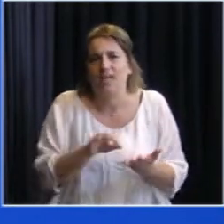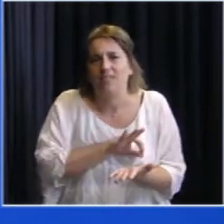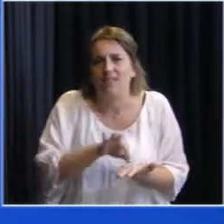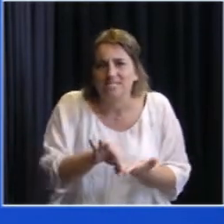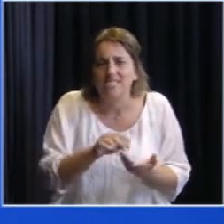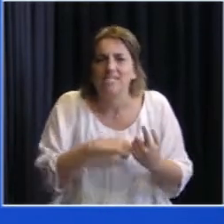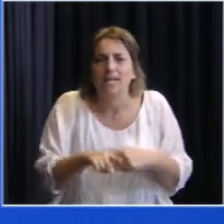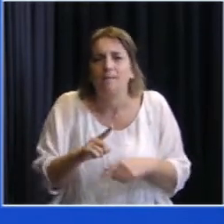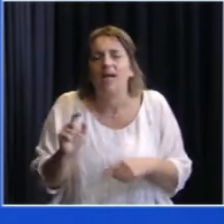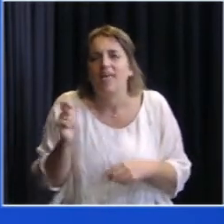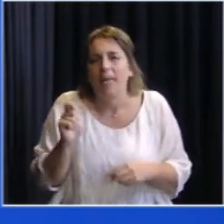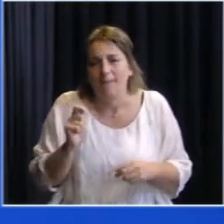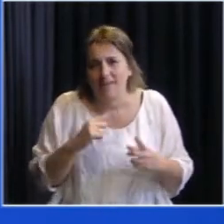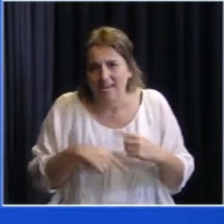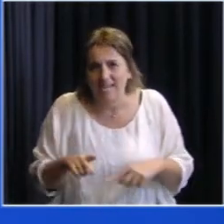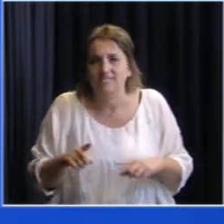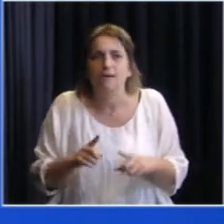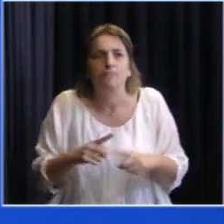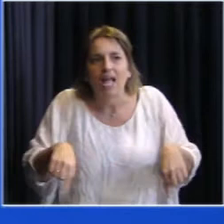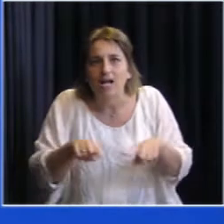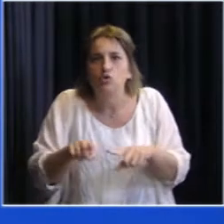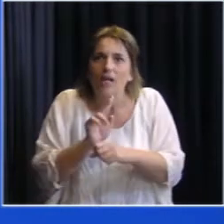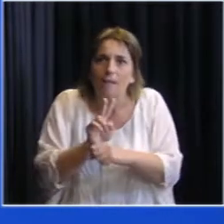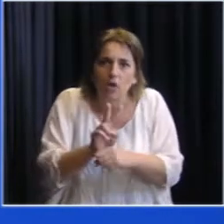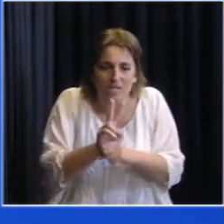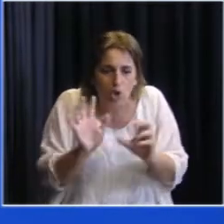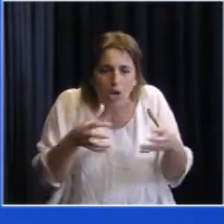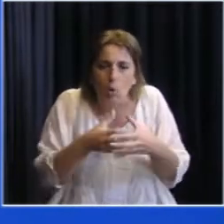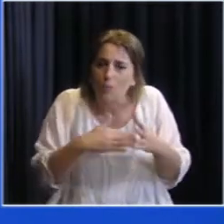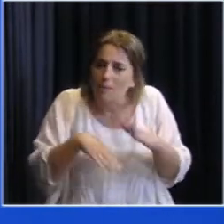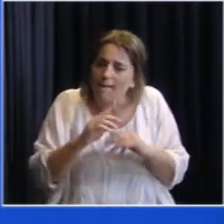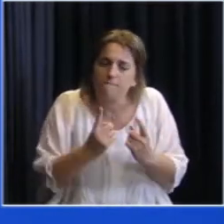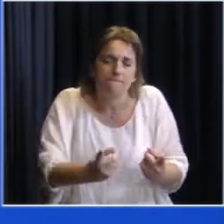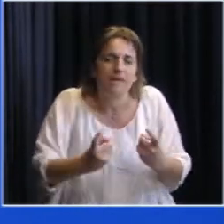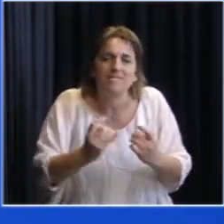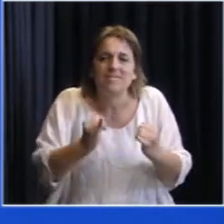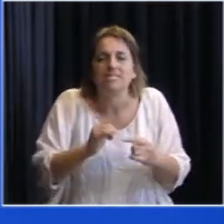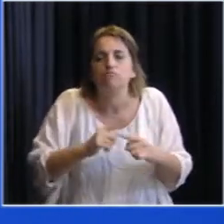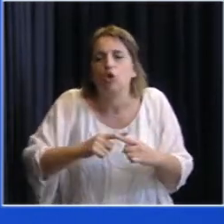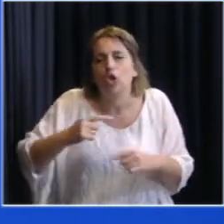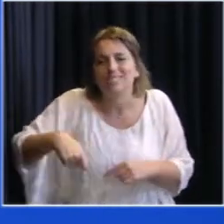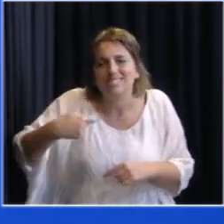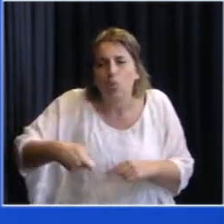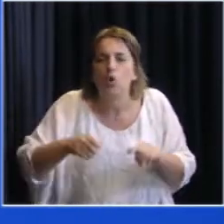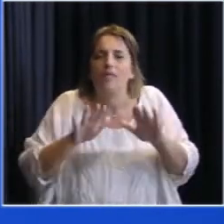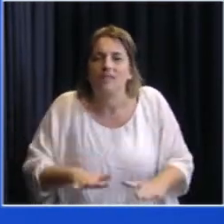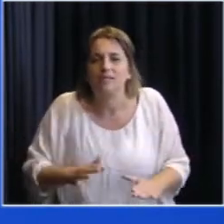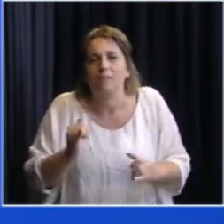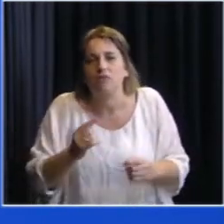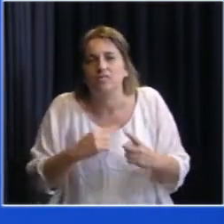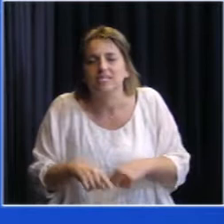nacional de emergencia a toda la protección a los grupos más vulnerables ya sea a través de seguro de desempleo de